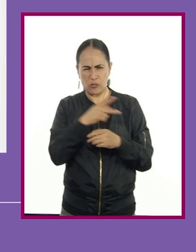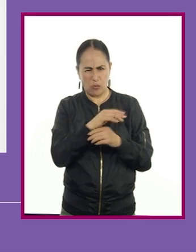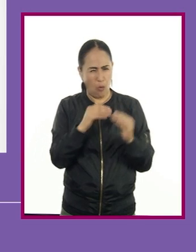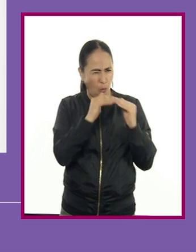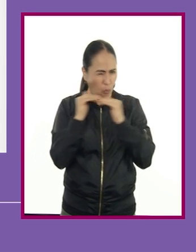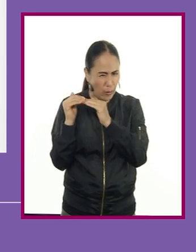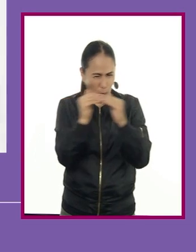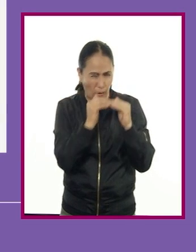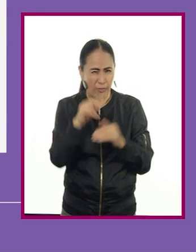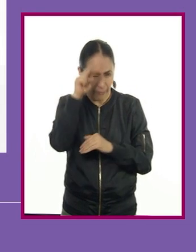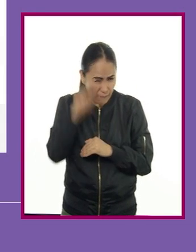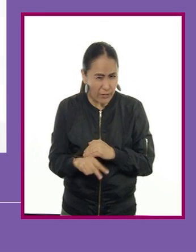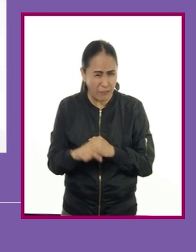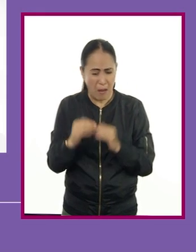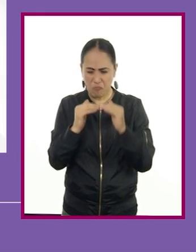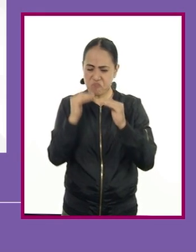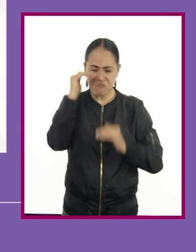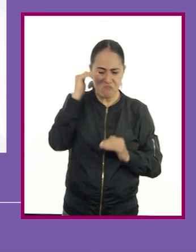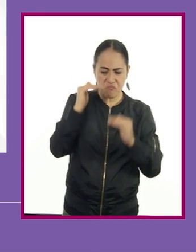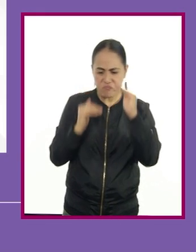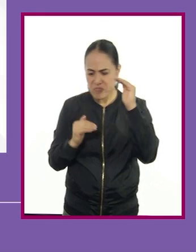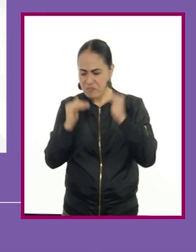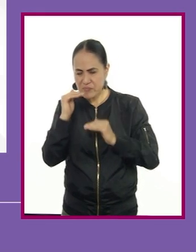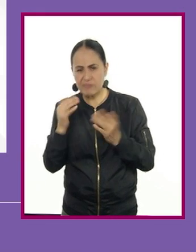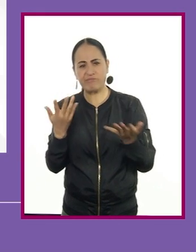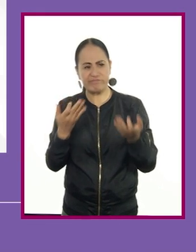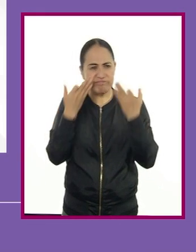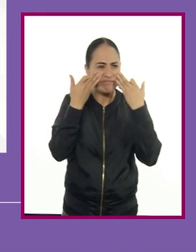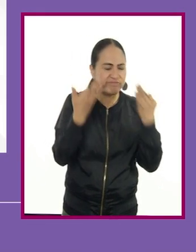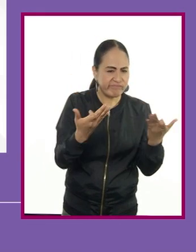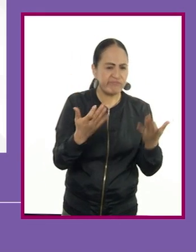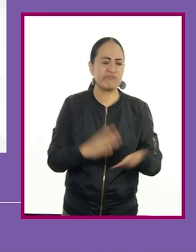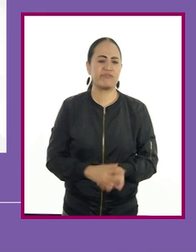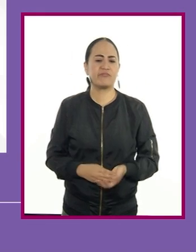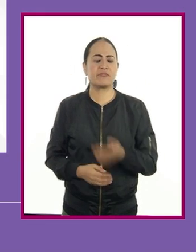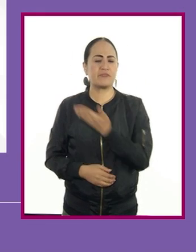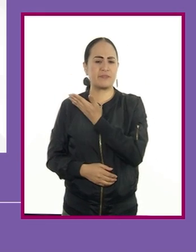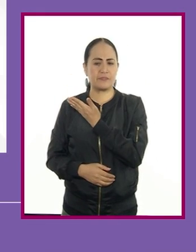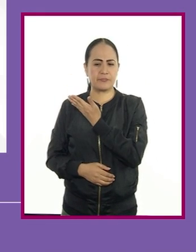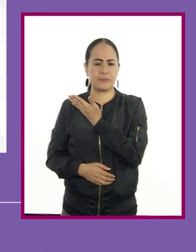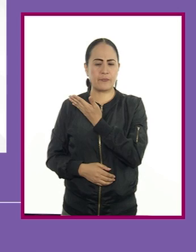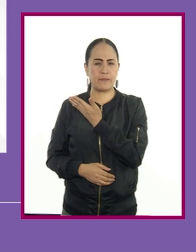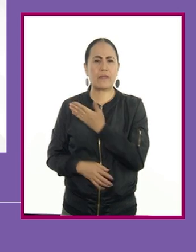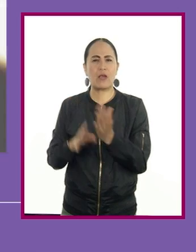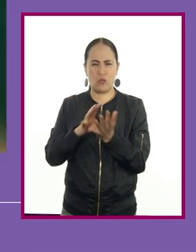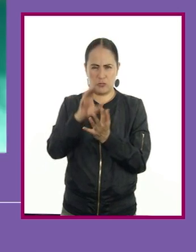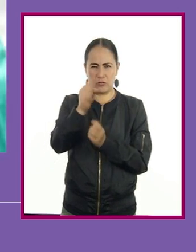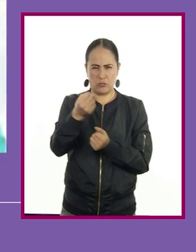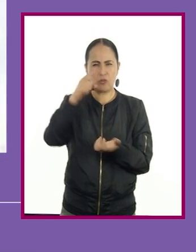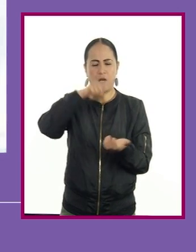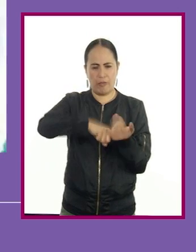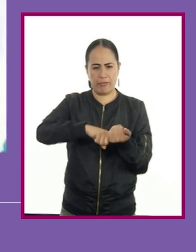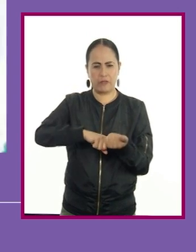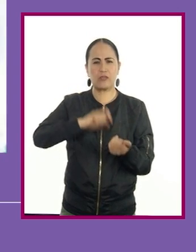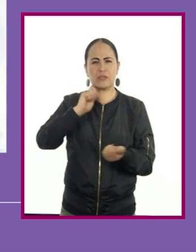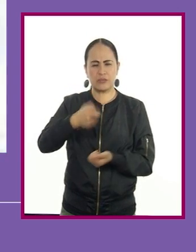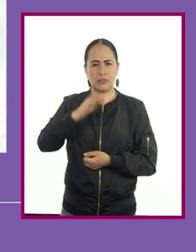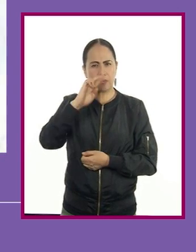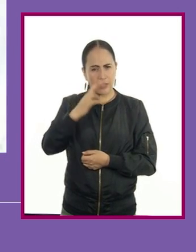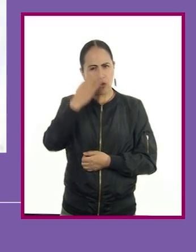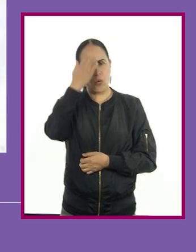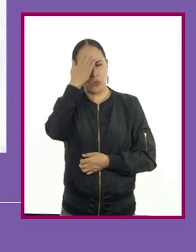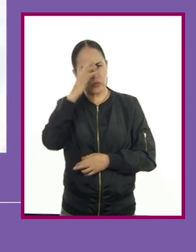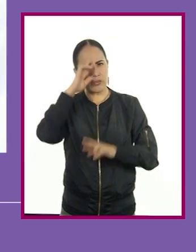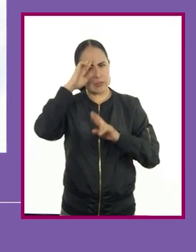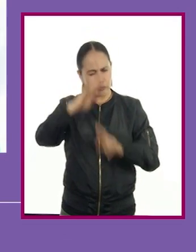entre las personas? Es necesario señalar que el principio de igualdad establecido en nuestra Constitución reconoce y respeta